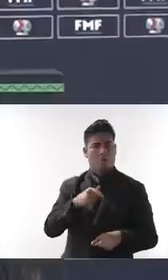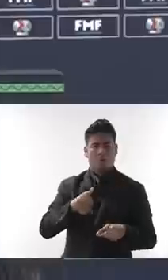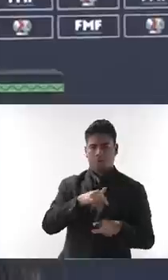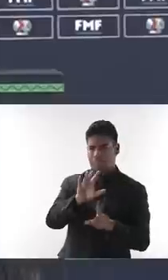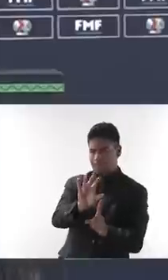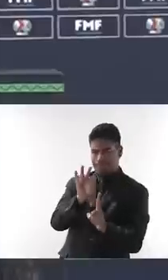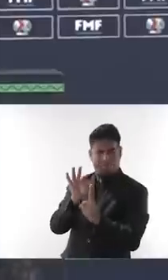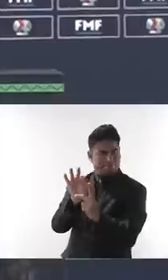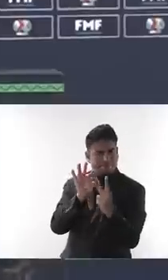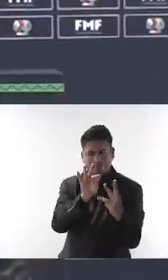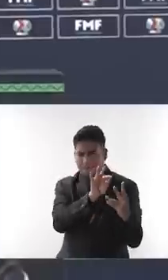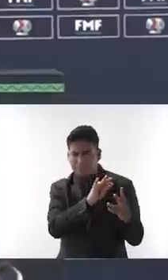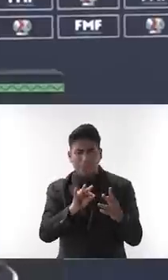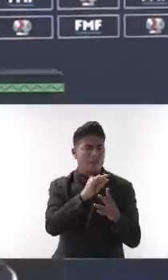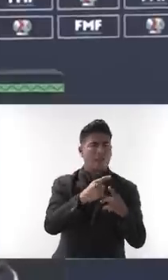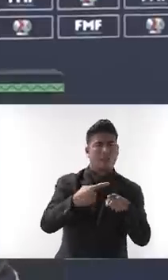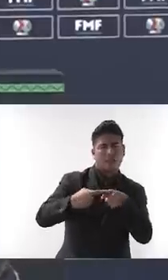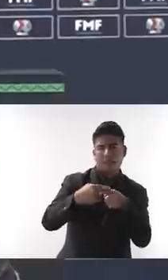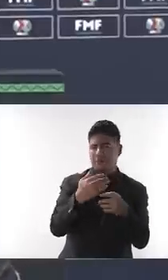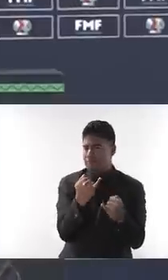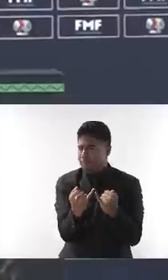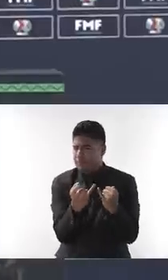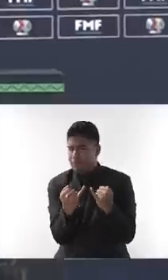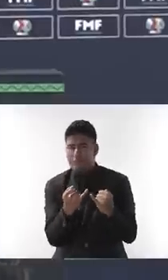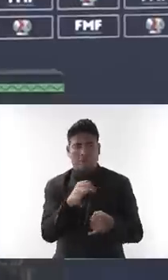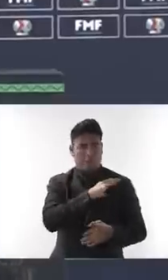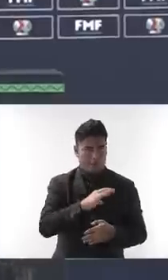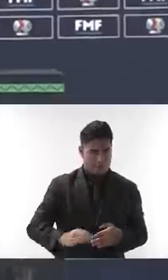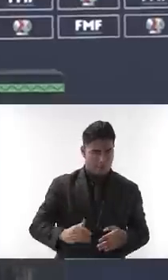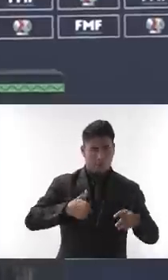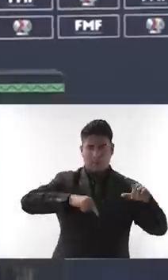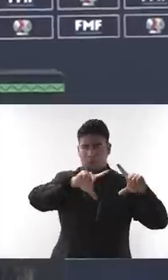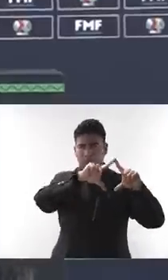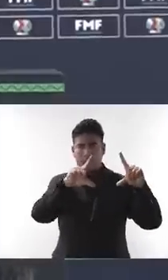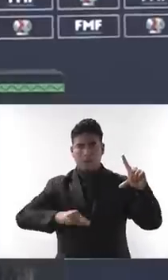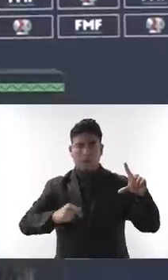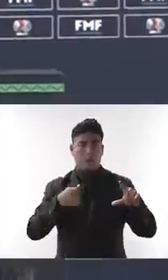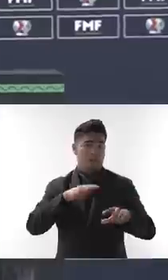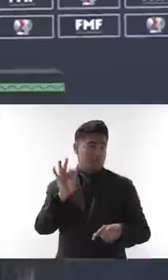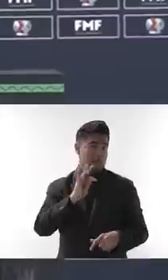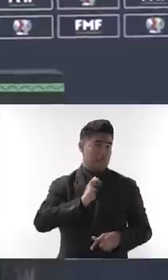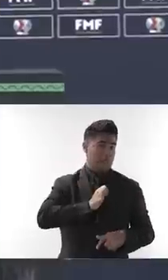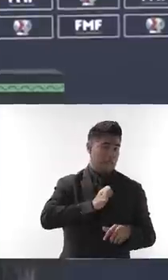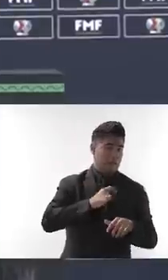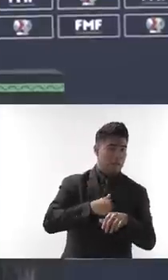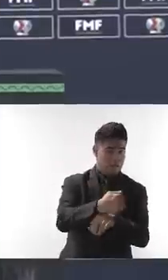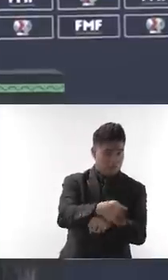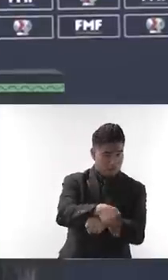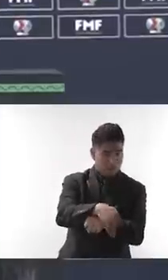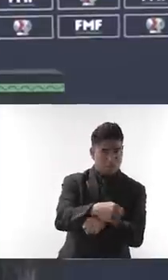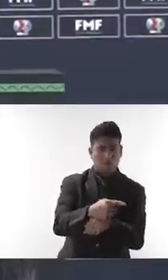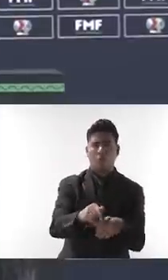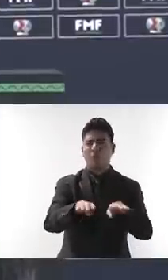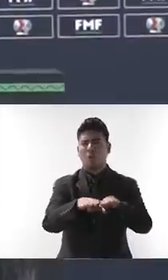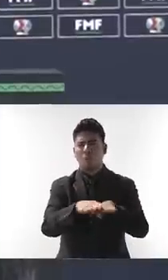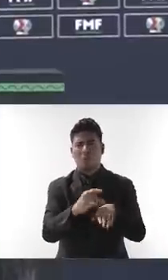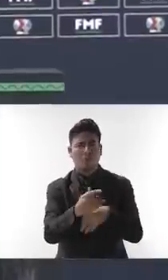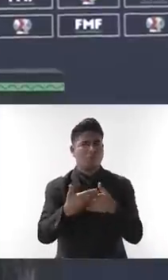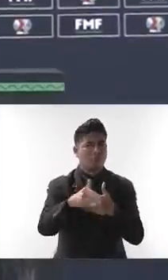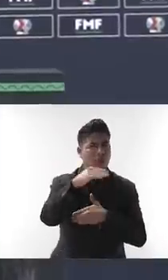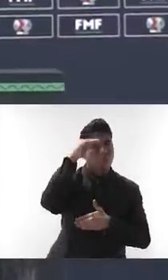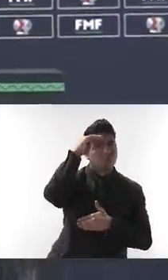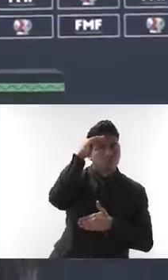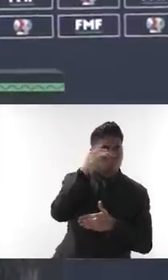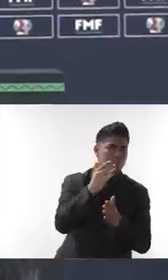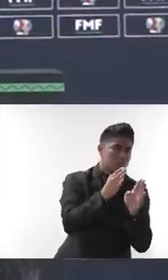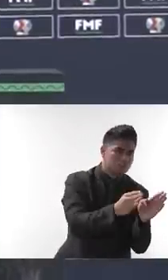caso de las fechas de marzo, ¿se prevé que se arranque con interino o cuáles son los escenarios que se plantean?